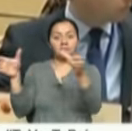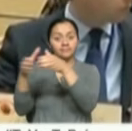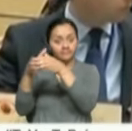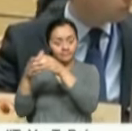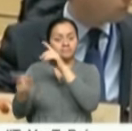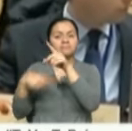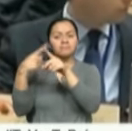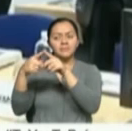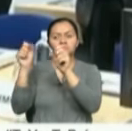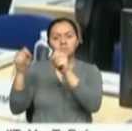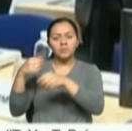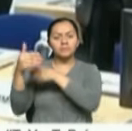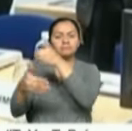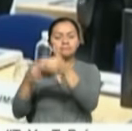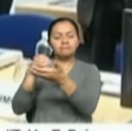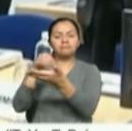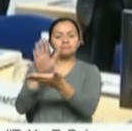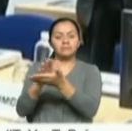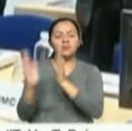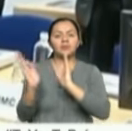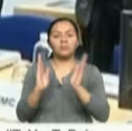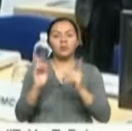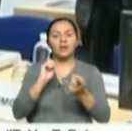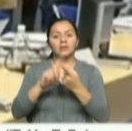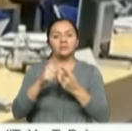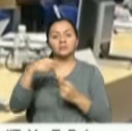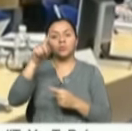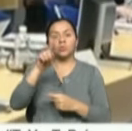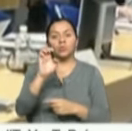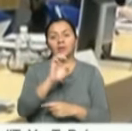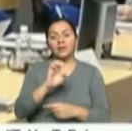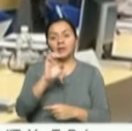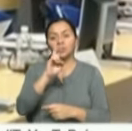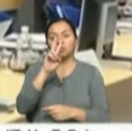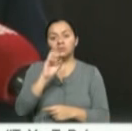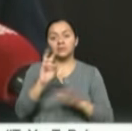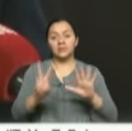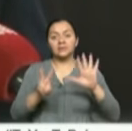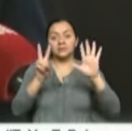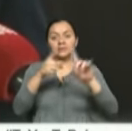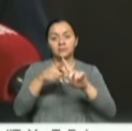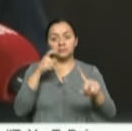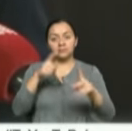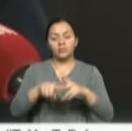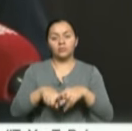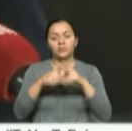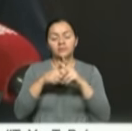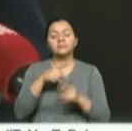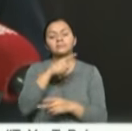de esa manera lograr su aplicación provisional desde el 1 de enero de 2017. La señora